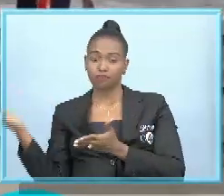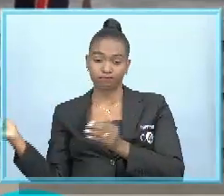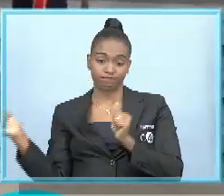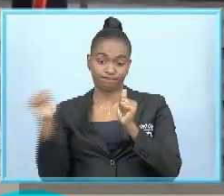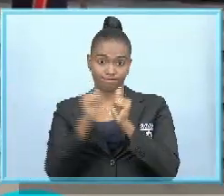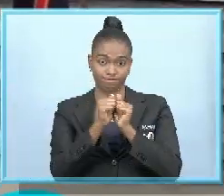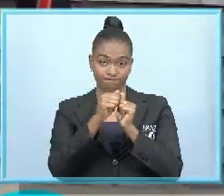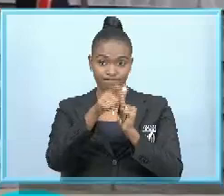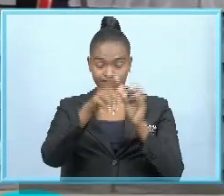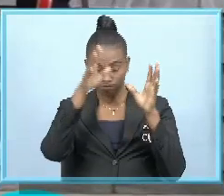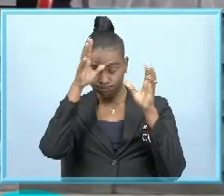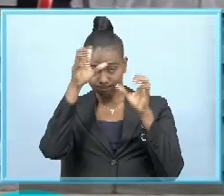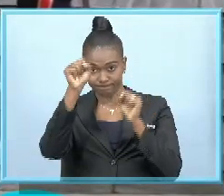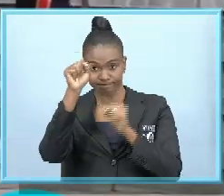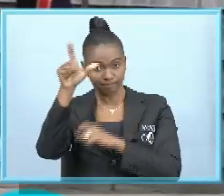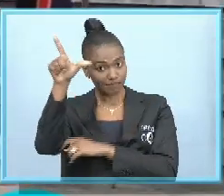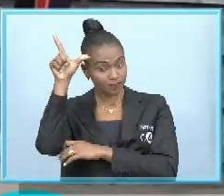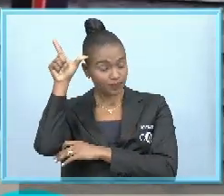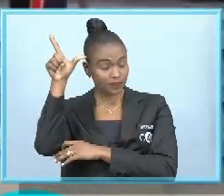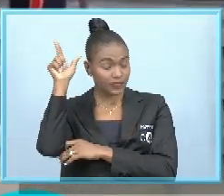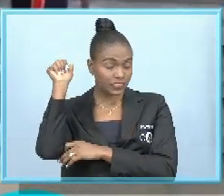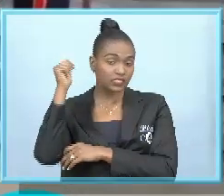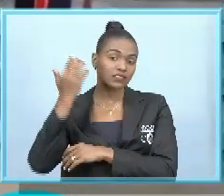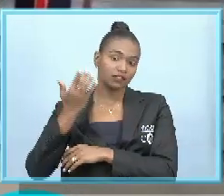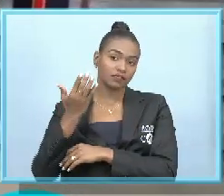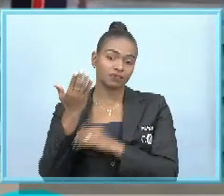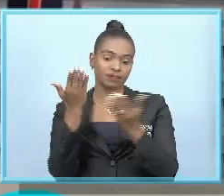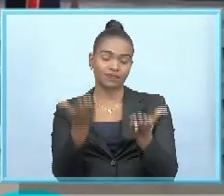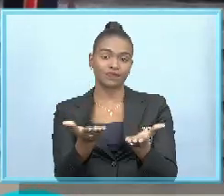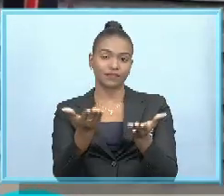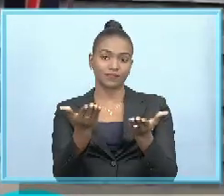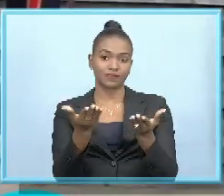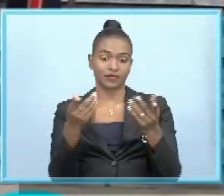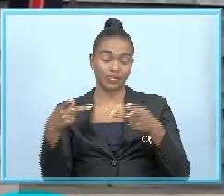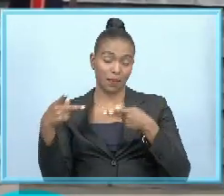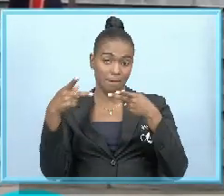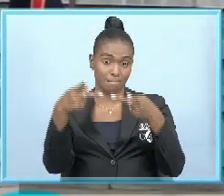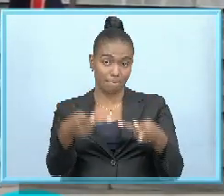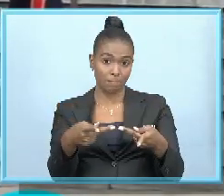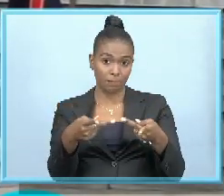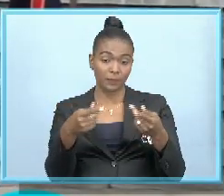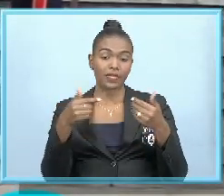al presidente Luis Abinader en esta visita